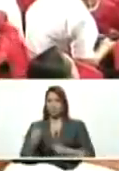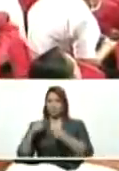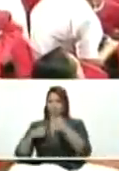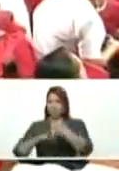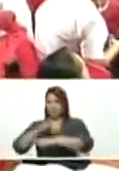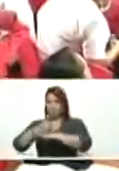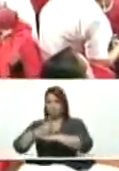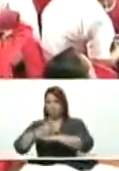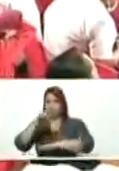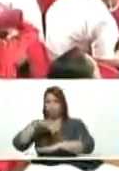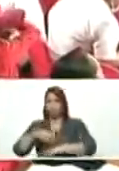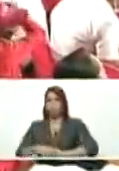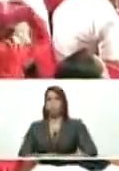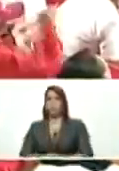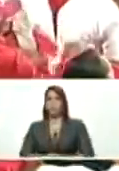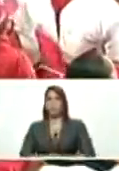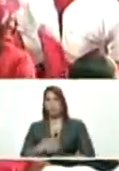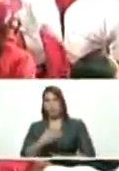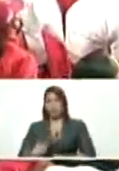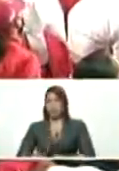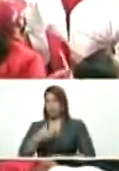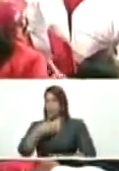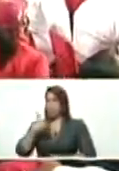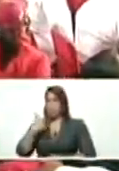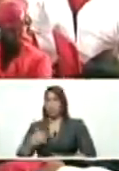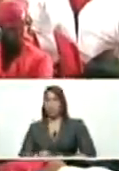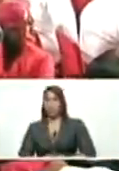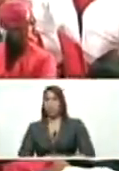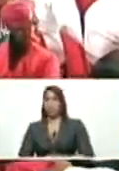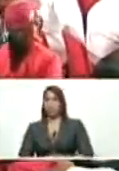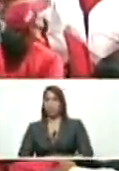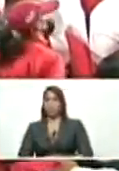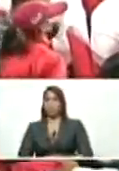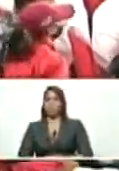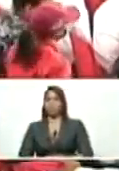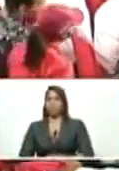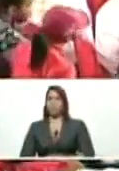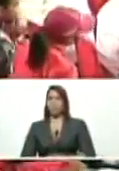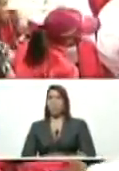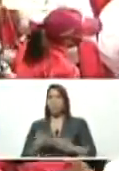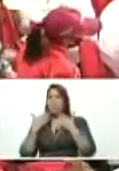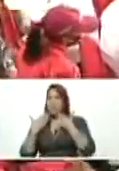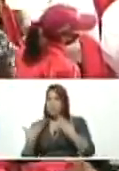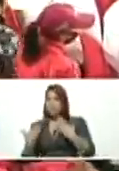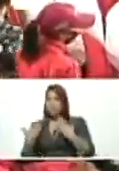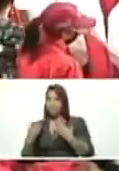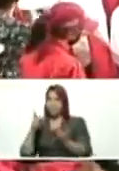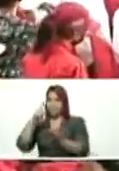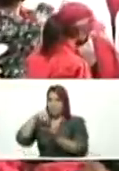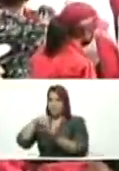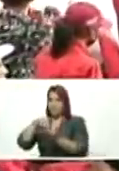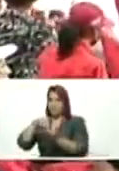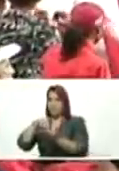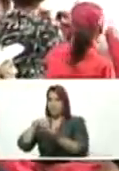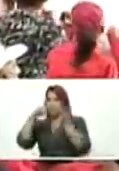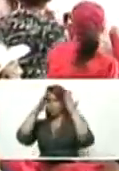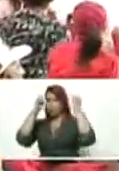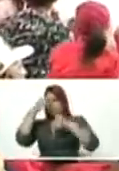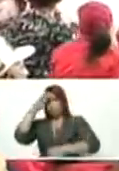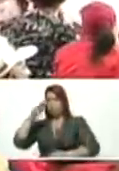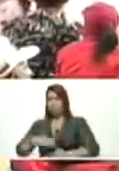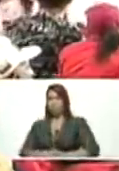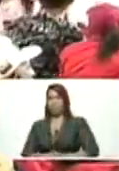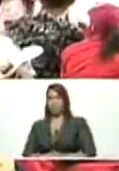directivo de esta dirección presidente quería decirle que agradecer pues la presencia del embajador de cuba